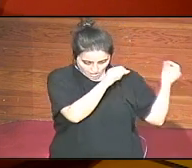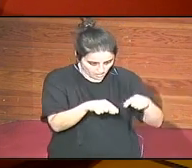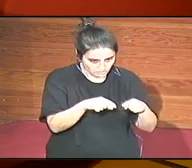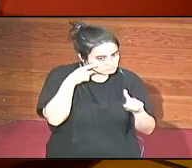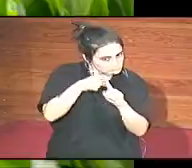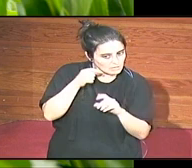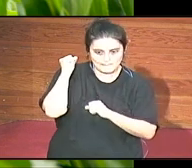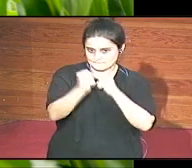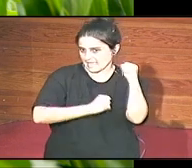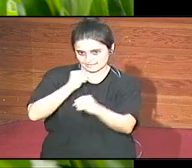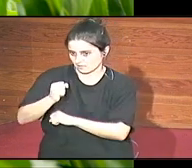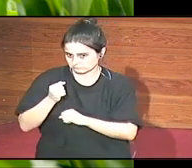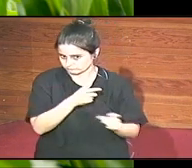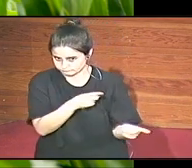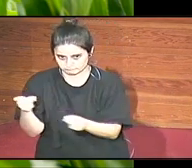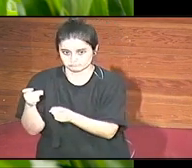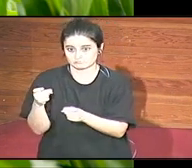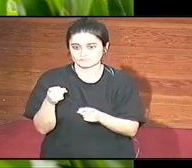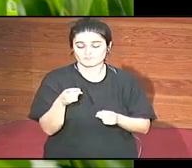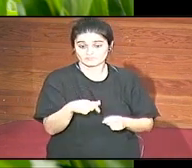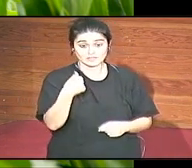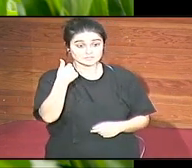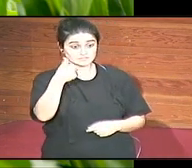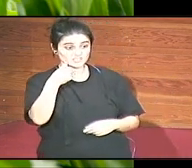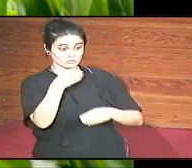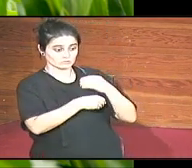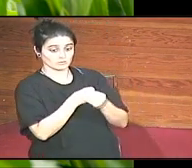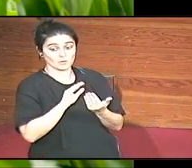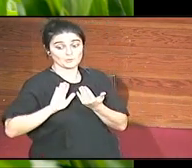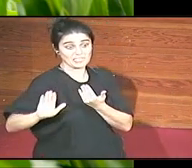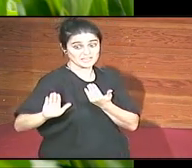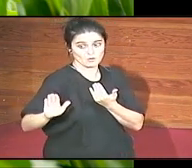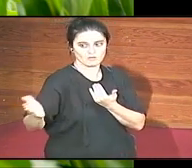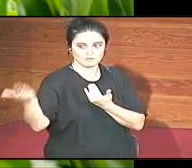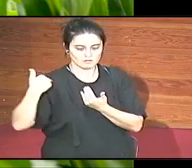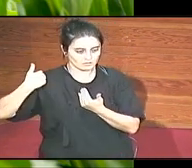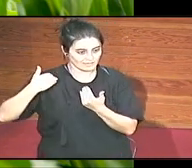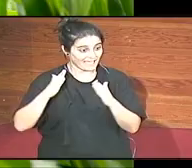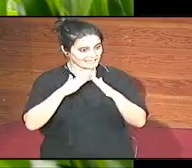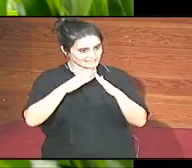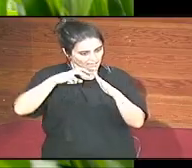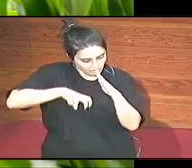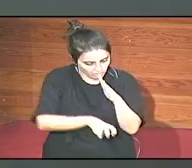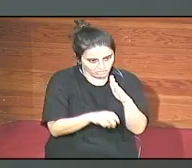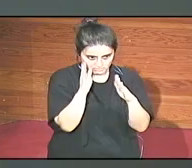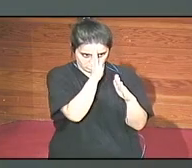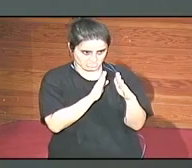matar y este chico lo que hizo es a su vecino y esconderlo en el sótano de su casa